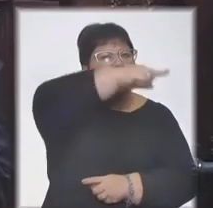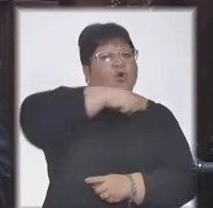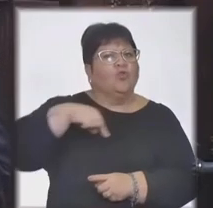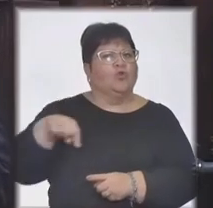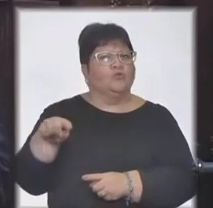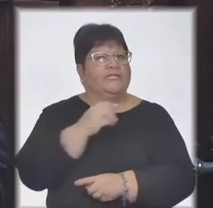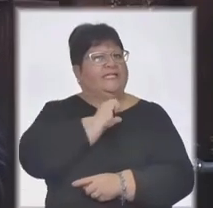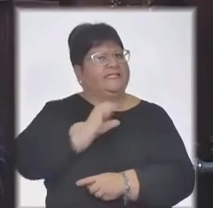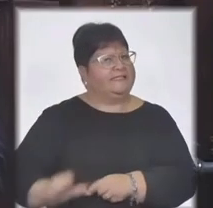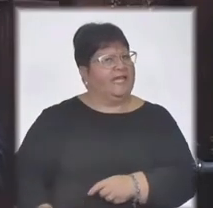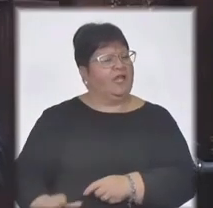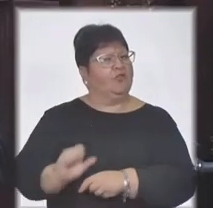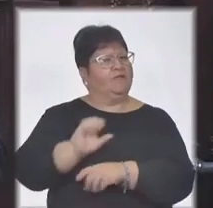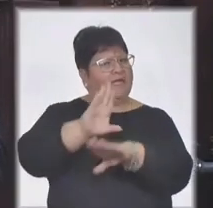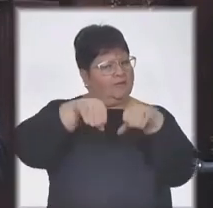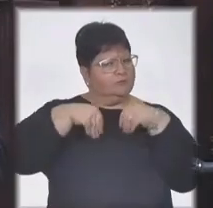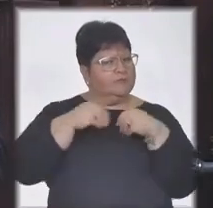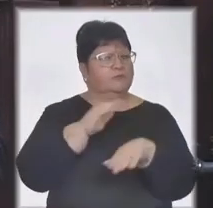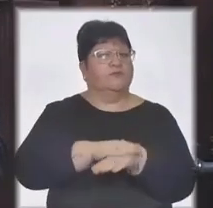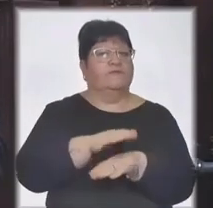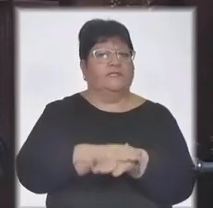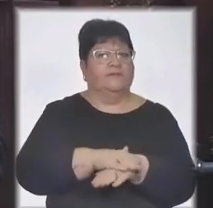debe hacerse cargo, señora presidenta.